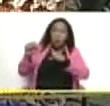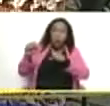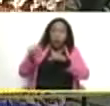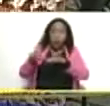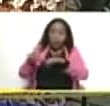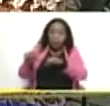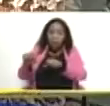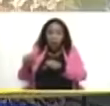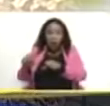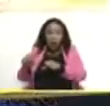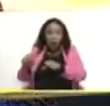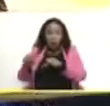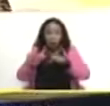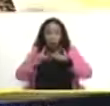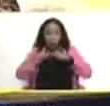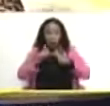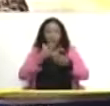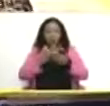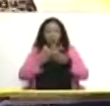partiendo de cero.